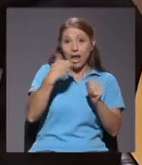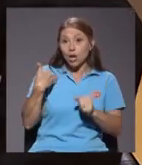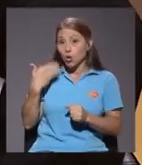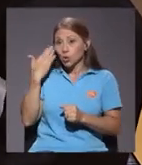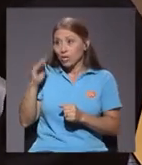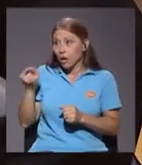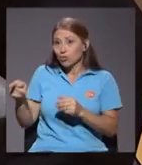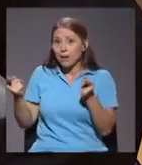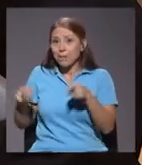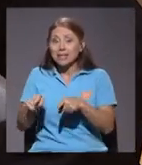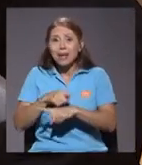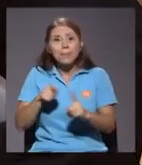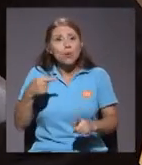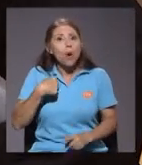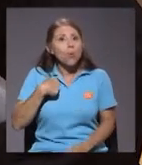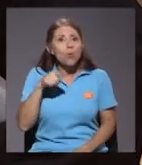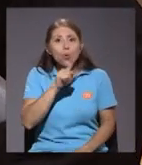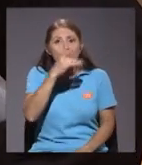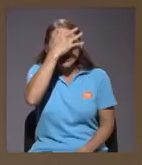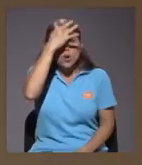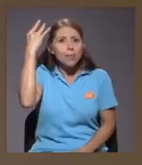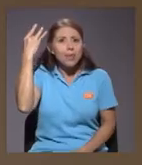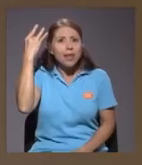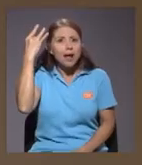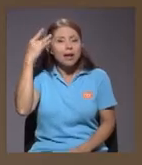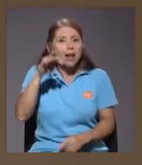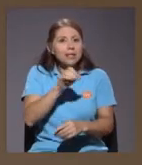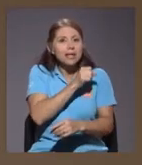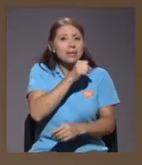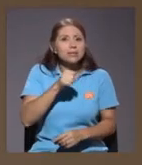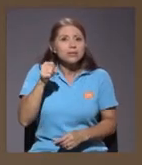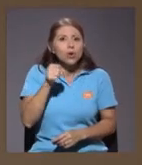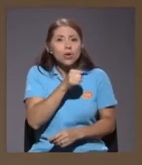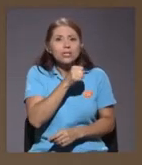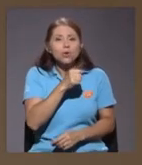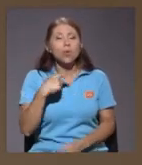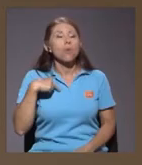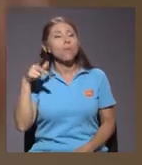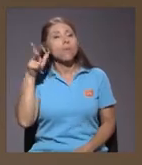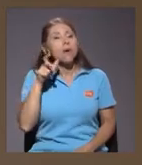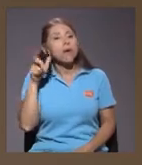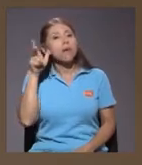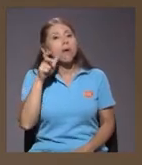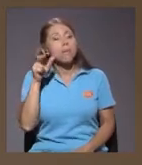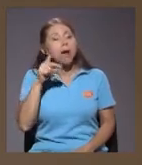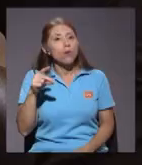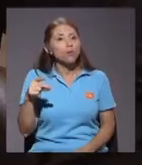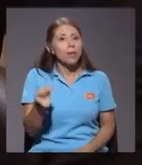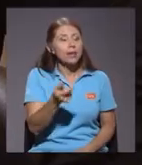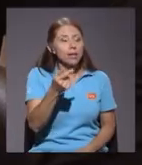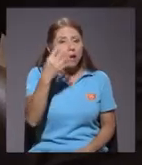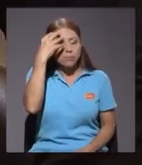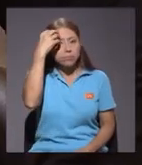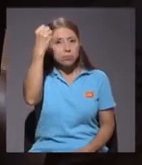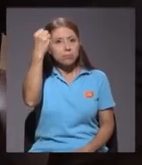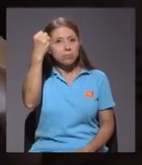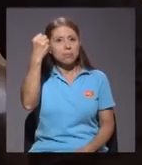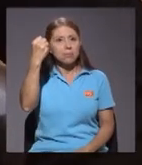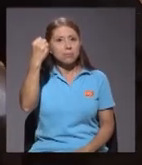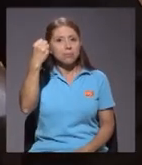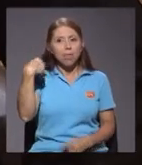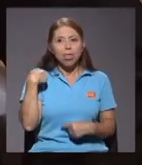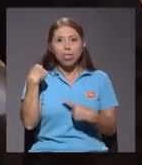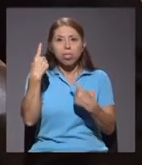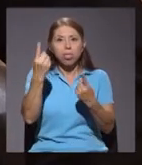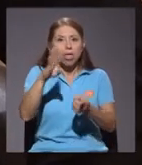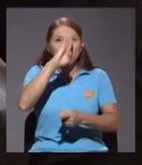pero aún no nos devolvían las letras de las canciones no las memoriza el propio la memoriza automáticamente y nunca más se le